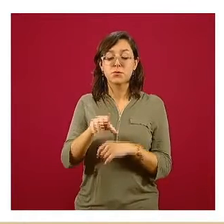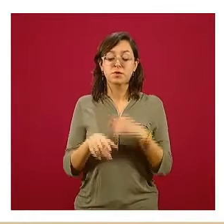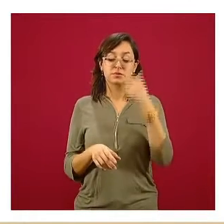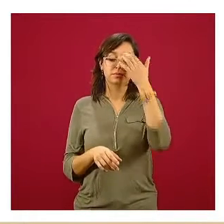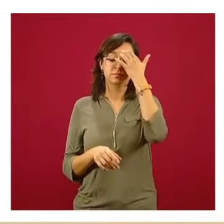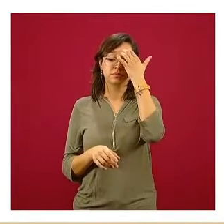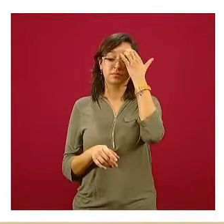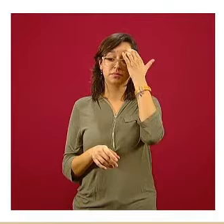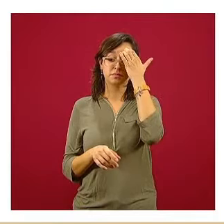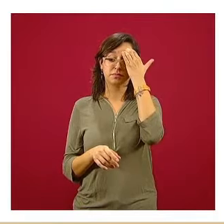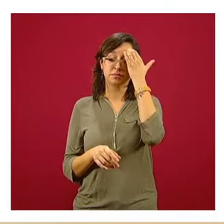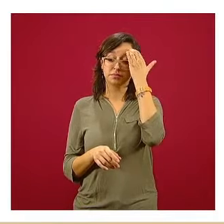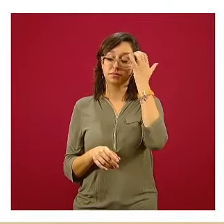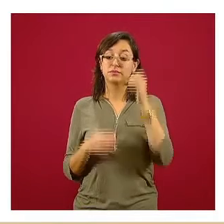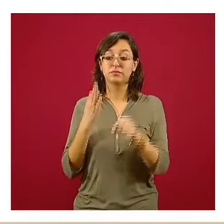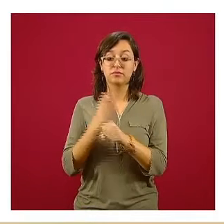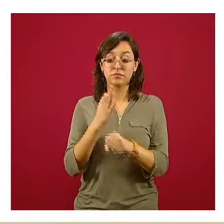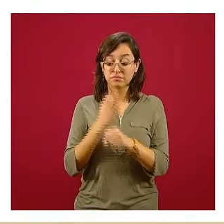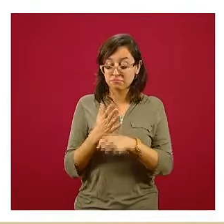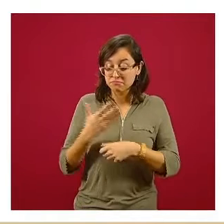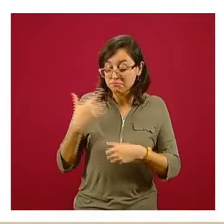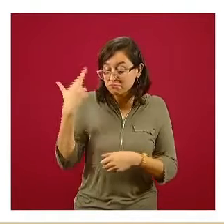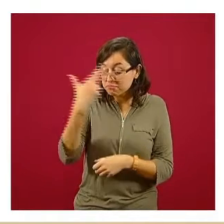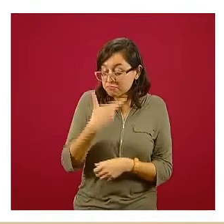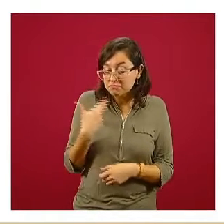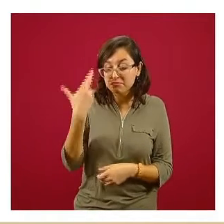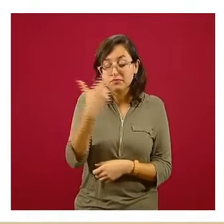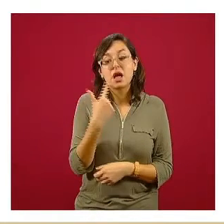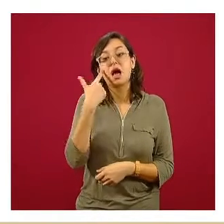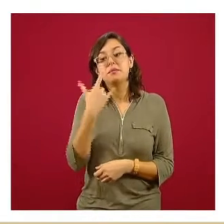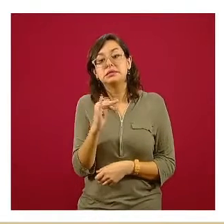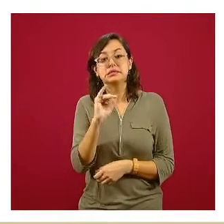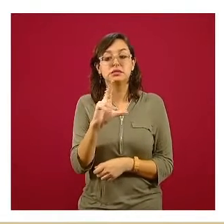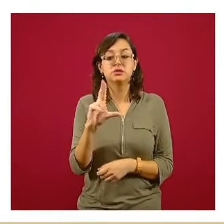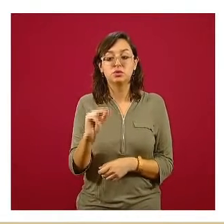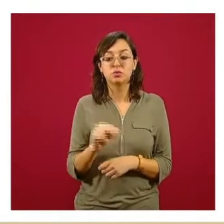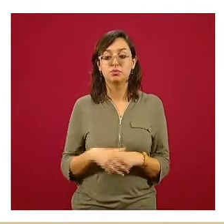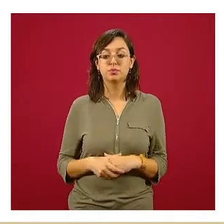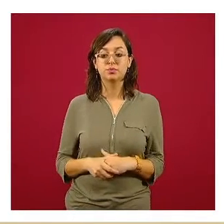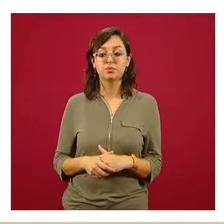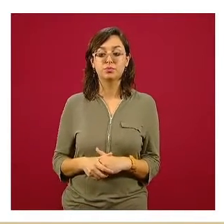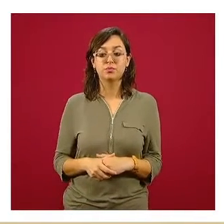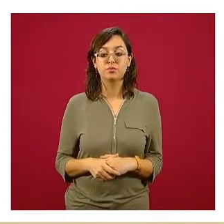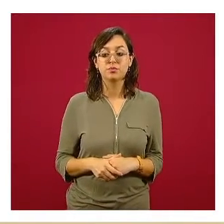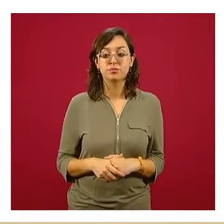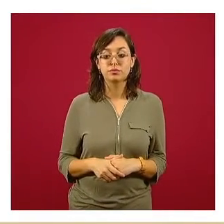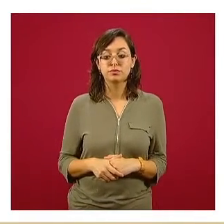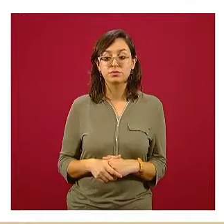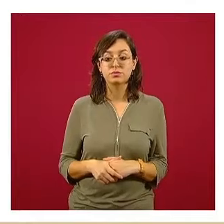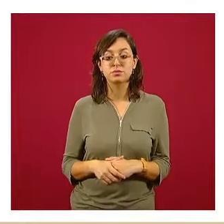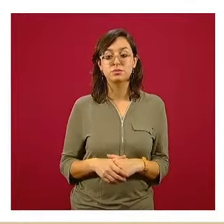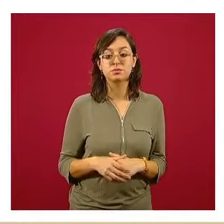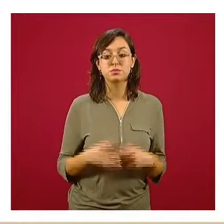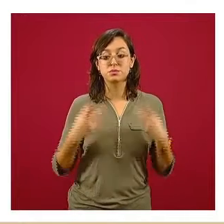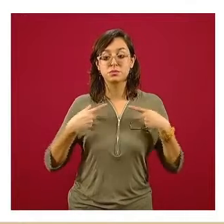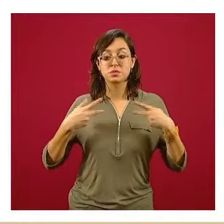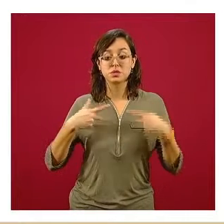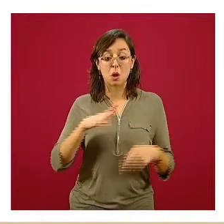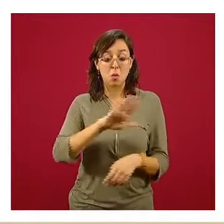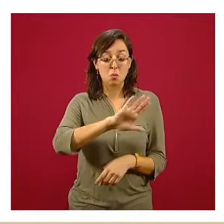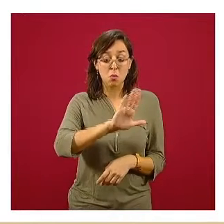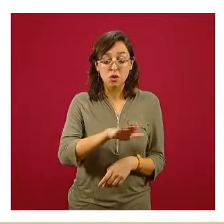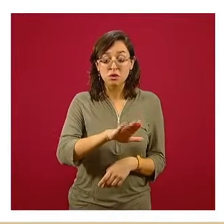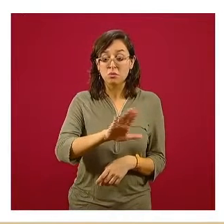laboratorio y están en el proceso de estudio. Respecto a la mortalidad, como hemos comentado ya en repetidas ocasiones,